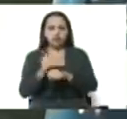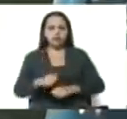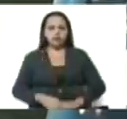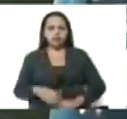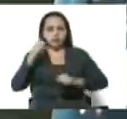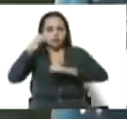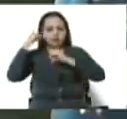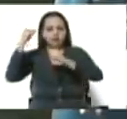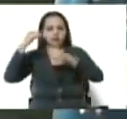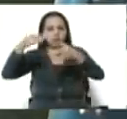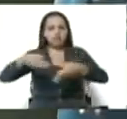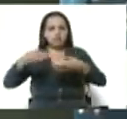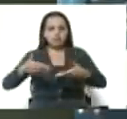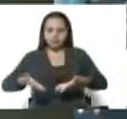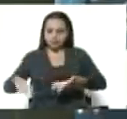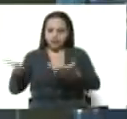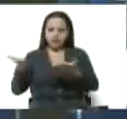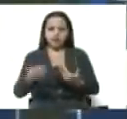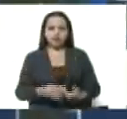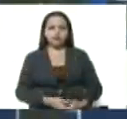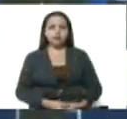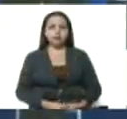victoria siempre adelante